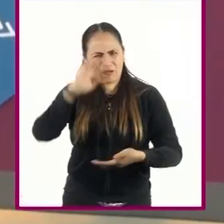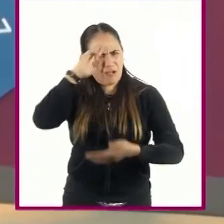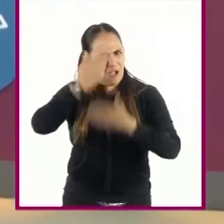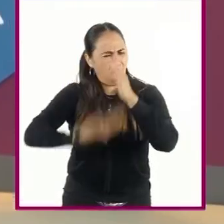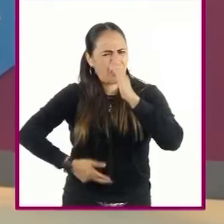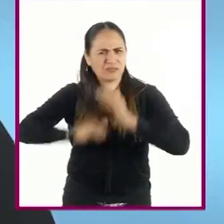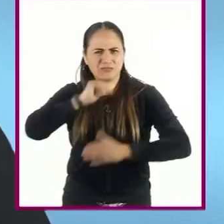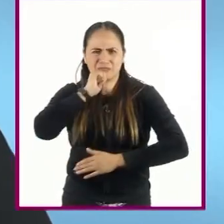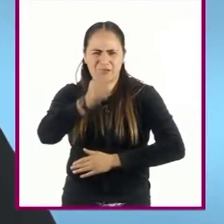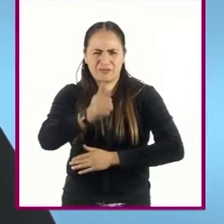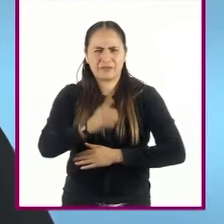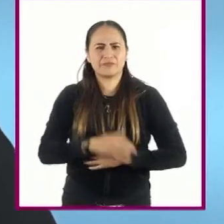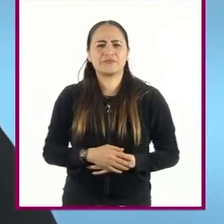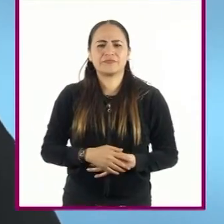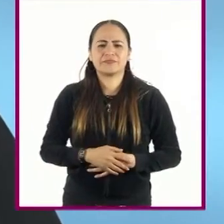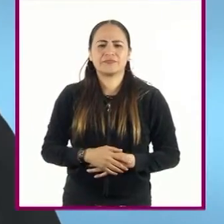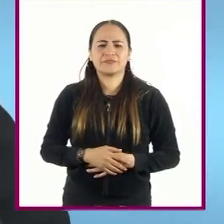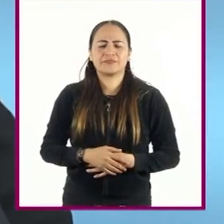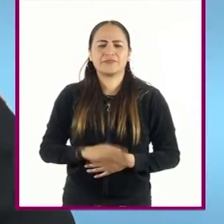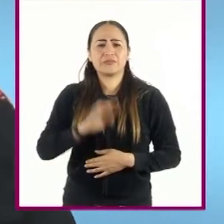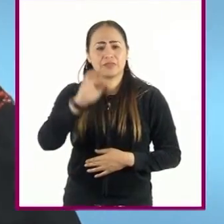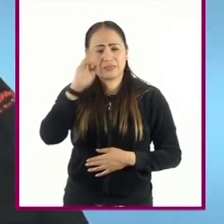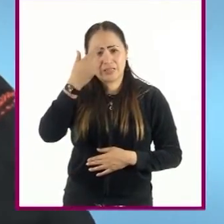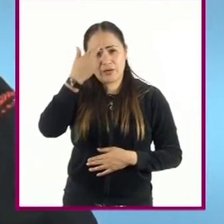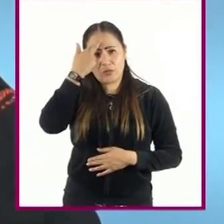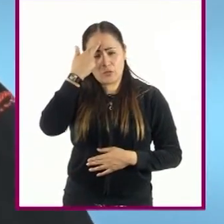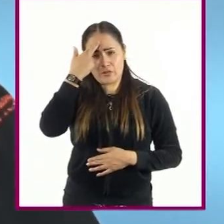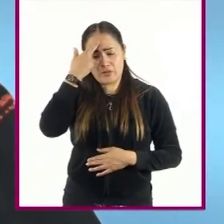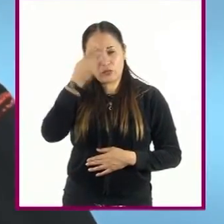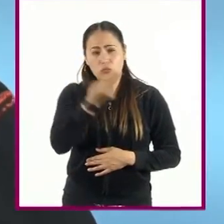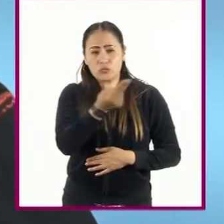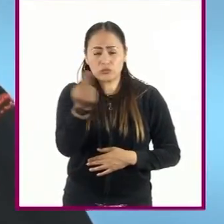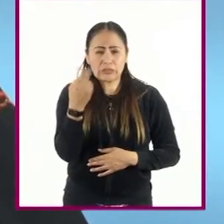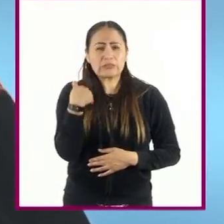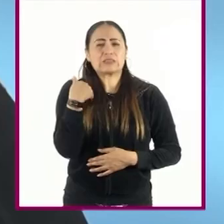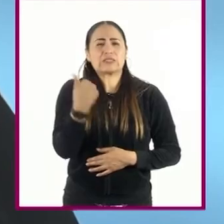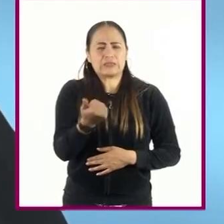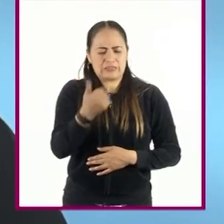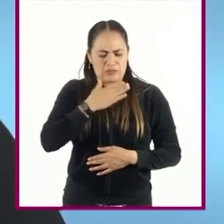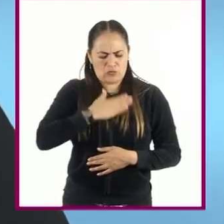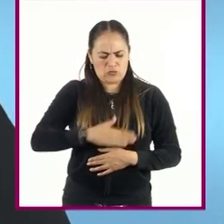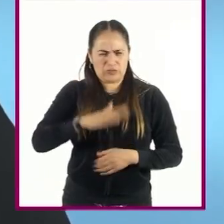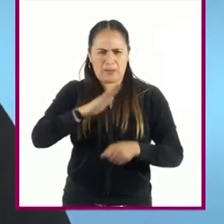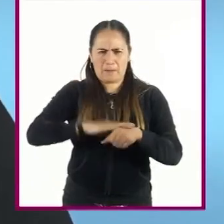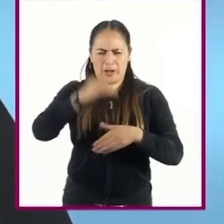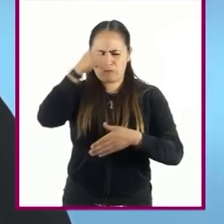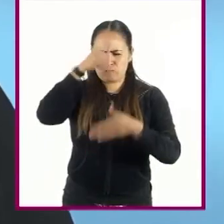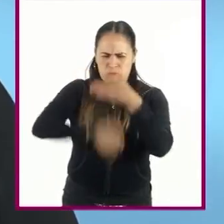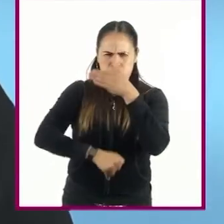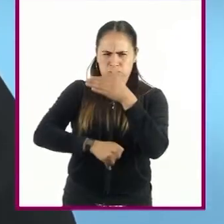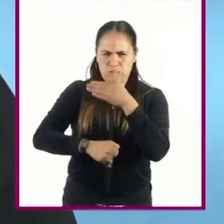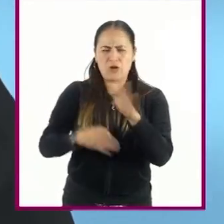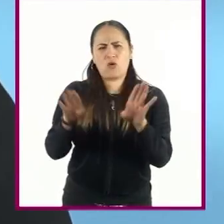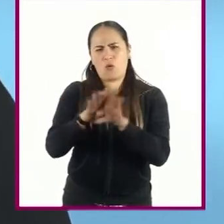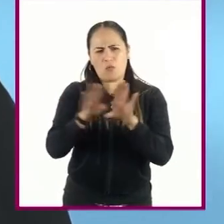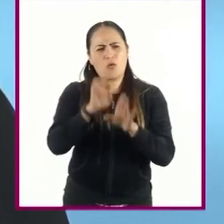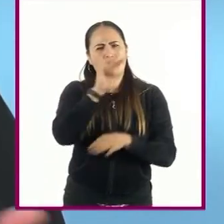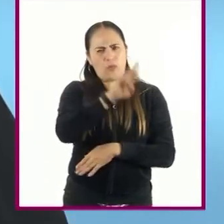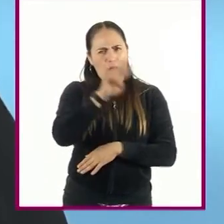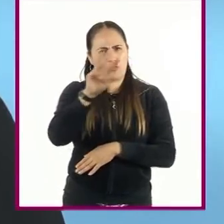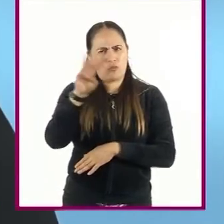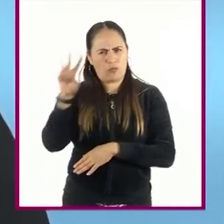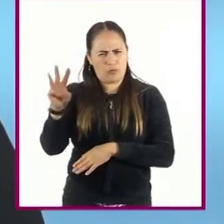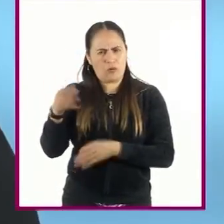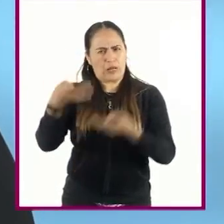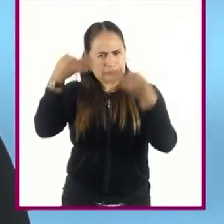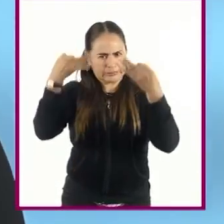protagonistas. No olviden que para comprender más acerca de la justicia, pueden localizar información en páginas oficiales